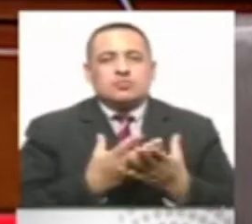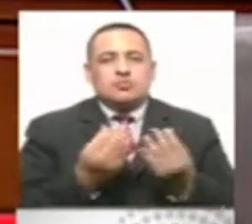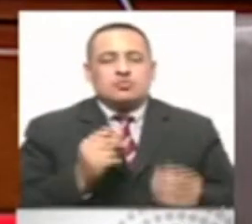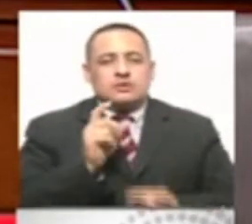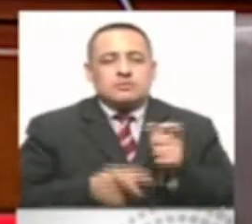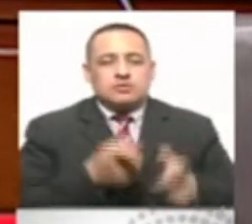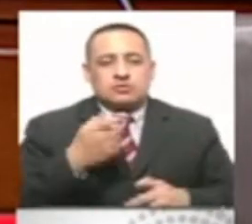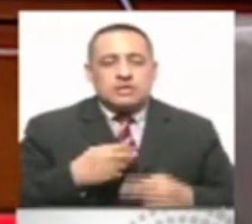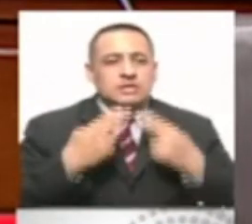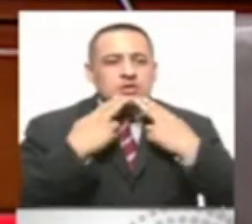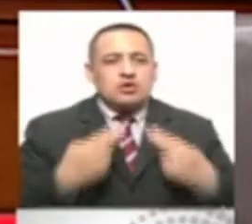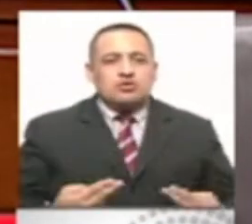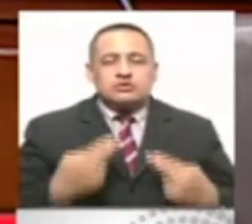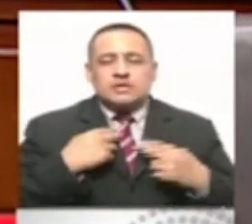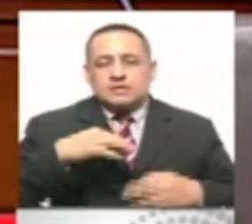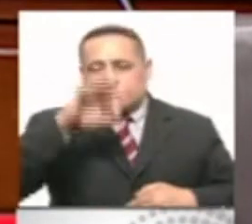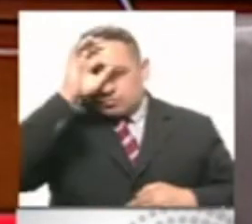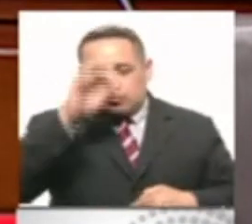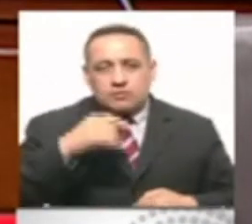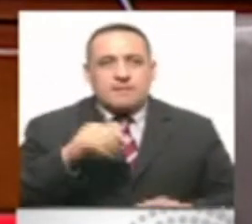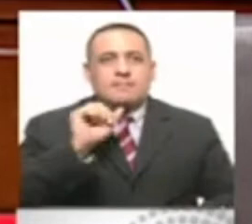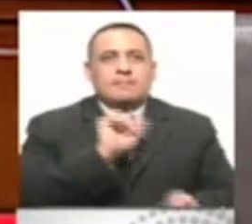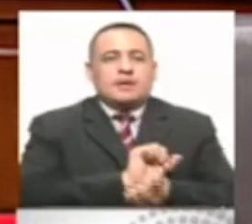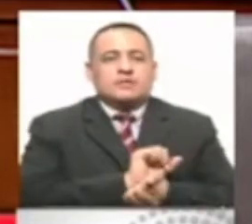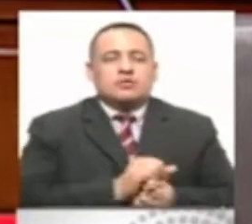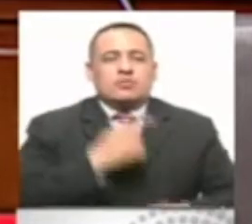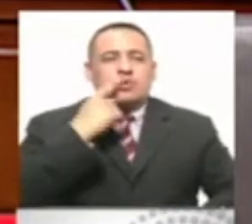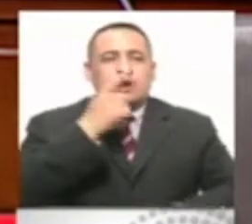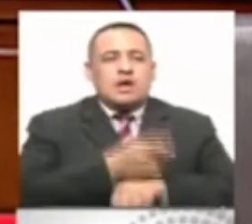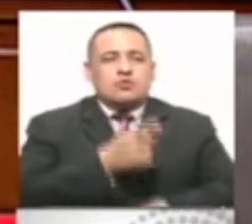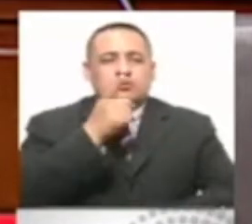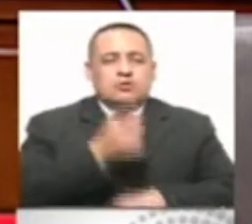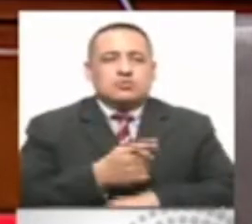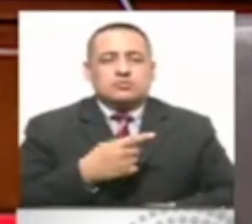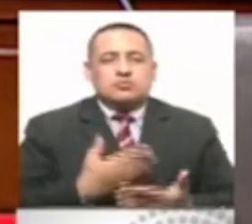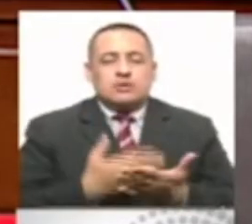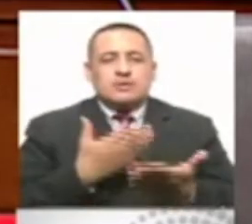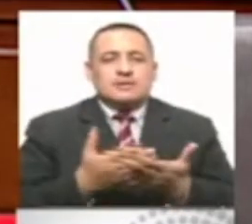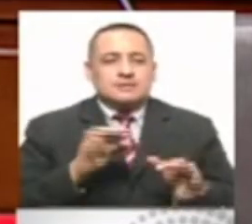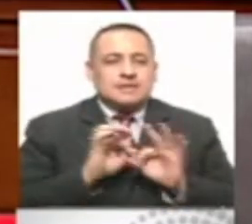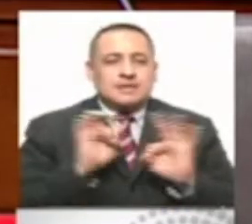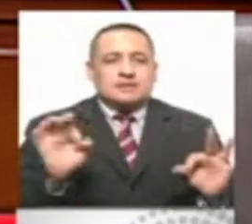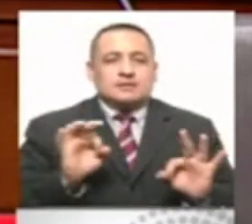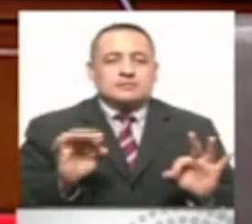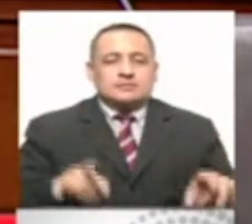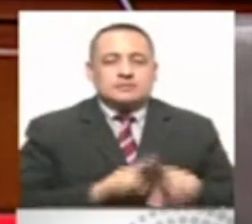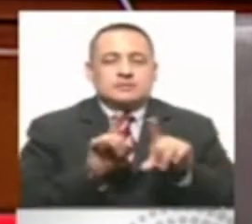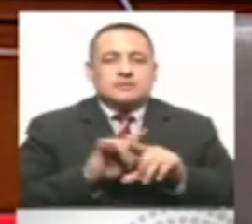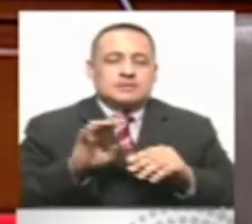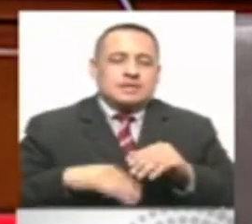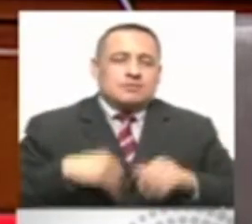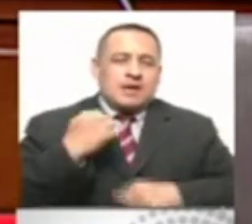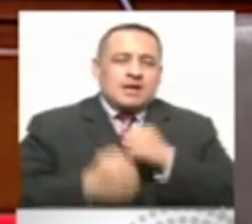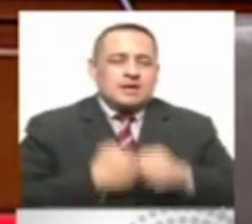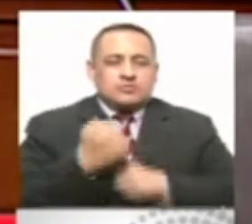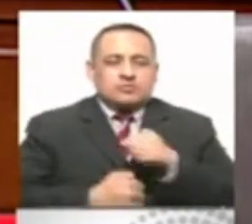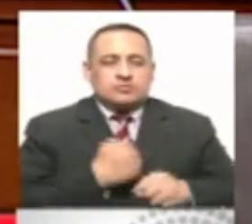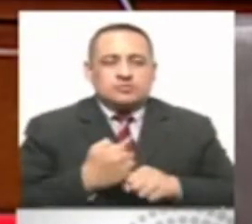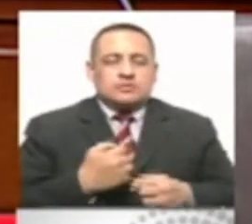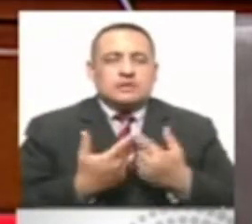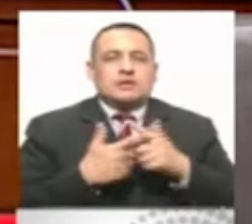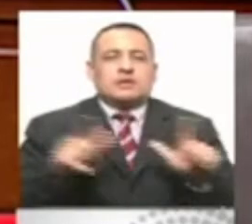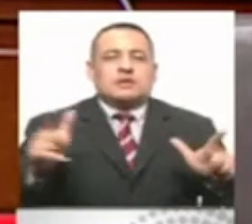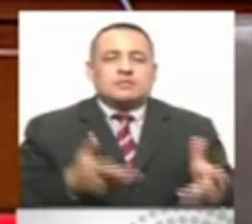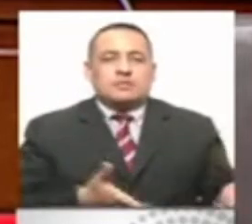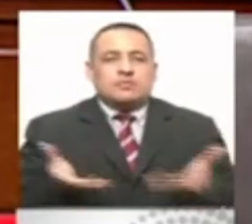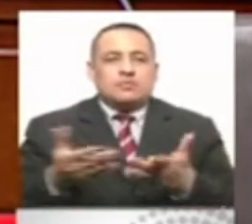gente inocente terminó preso por acusaciones sin evidencias y fueron liberados. ¿Quién le devuelve a